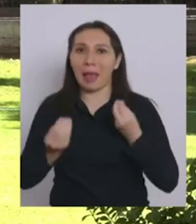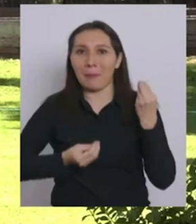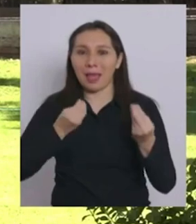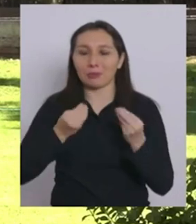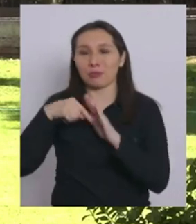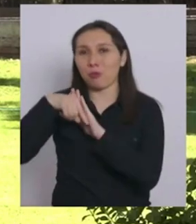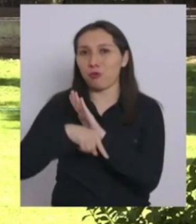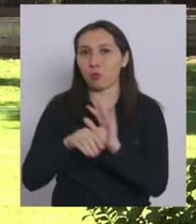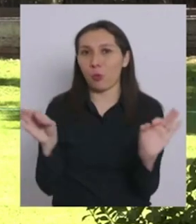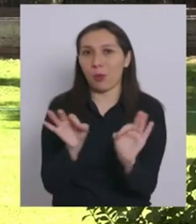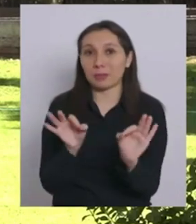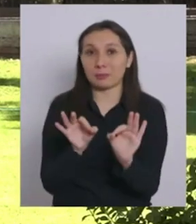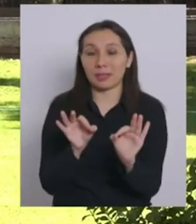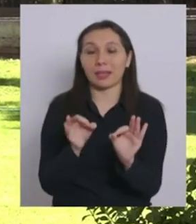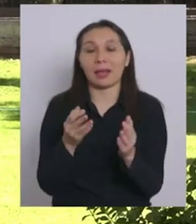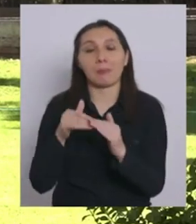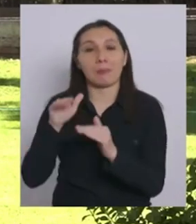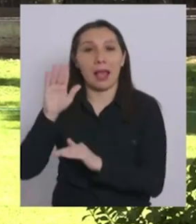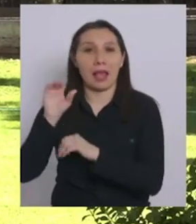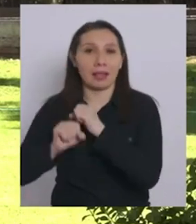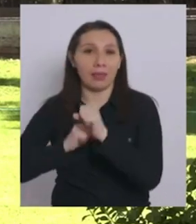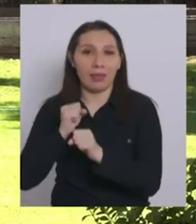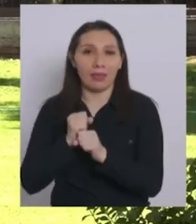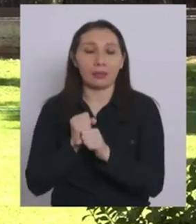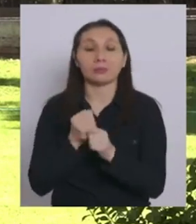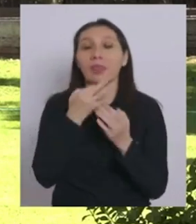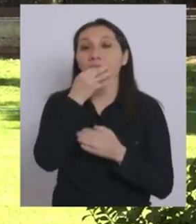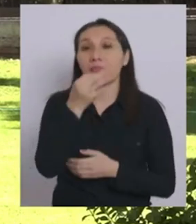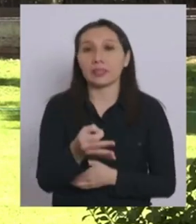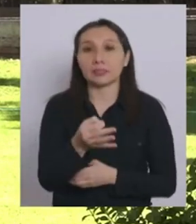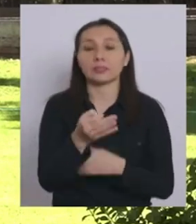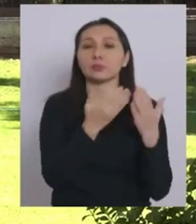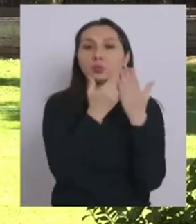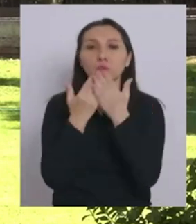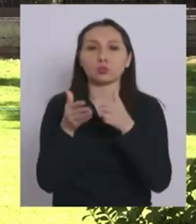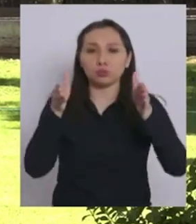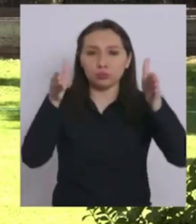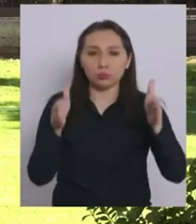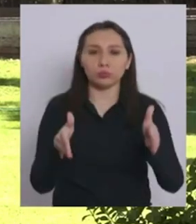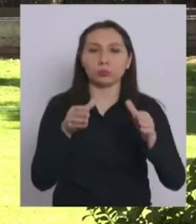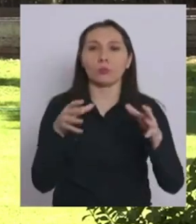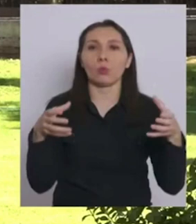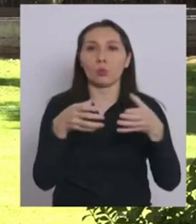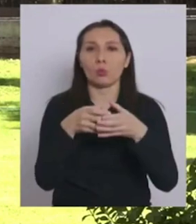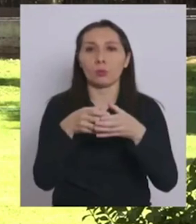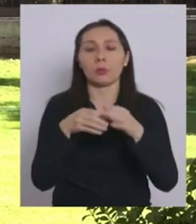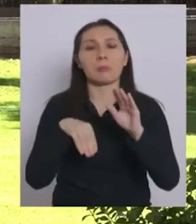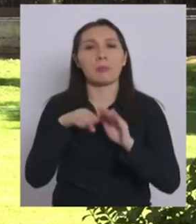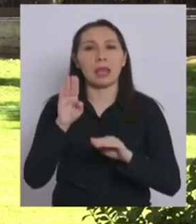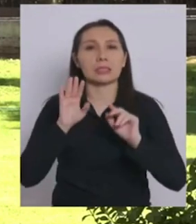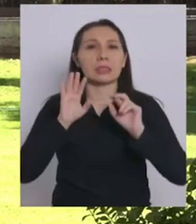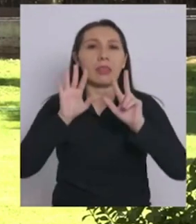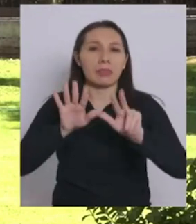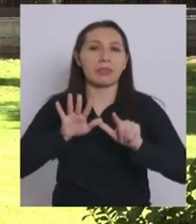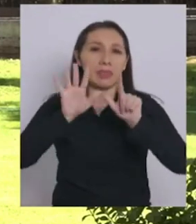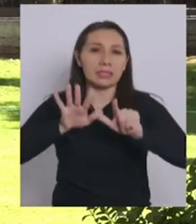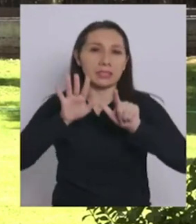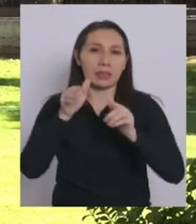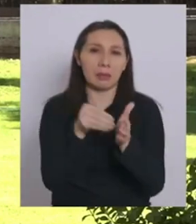mayores es decir en los estudios dice que se estudió a un grupo de más de 17.000